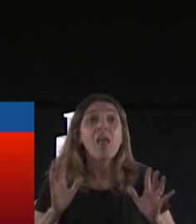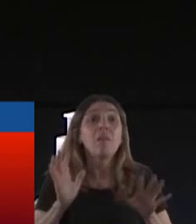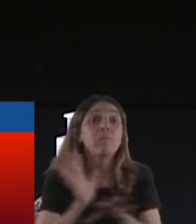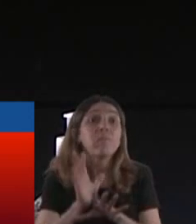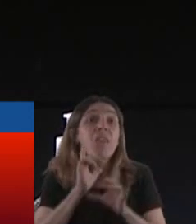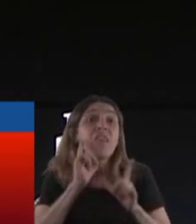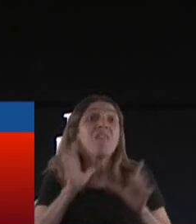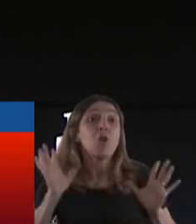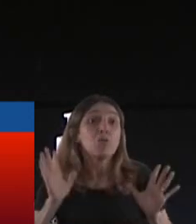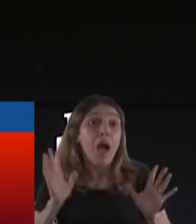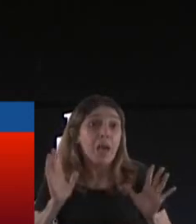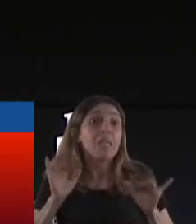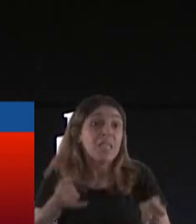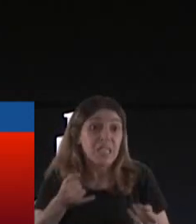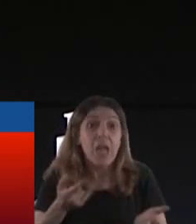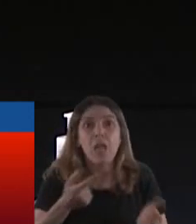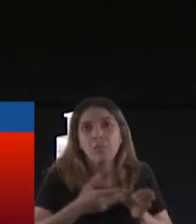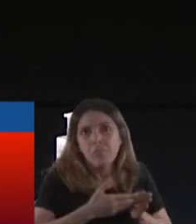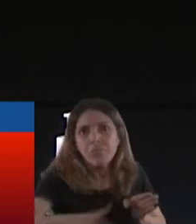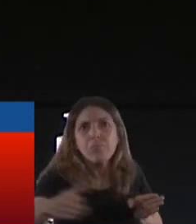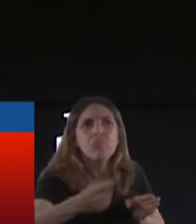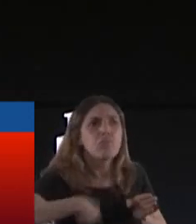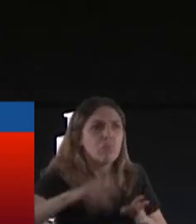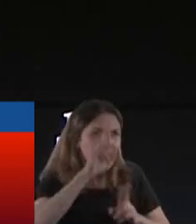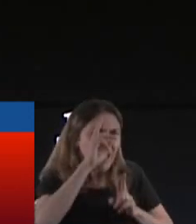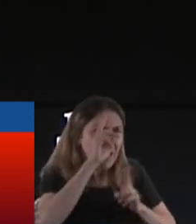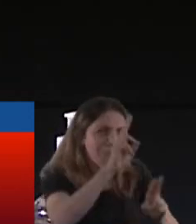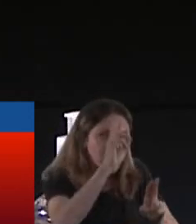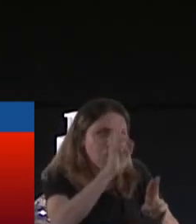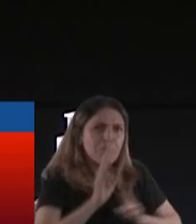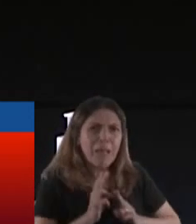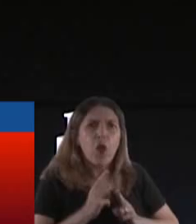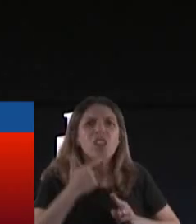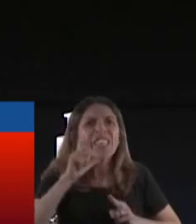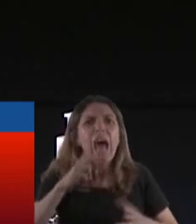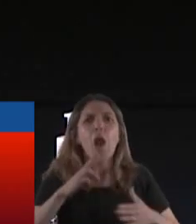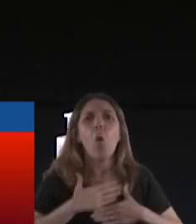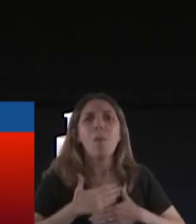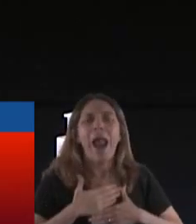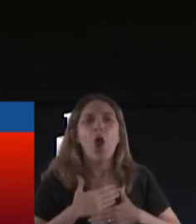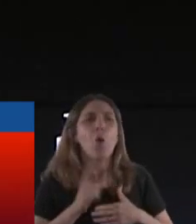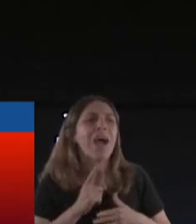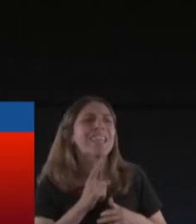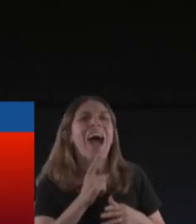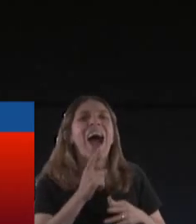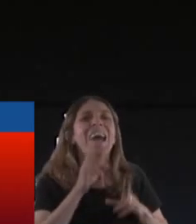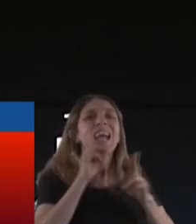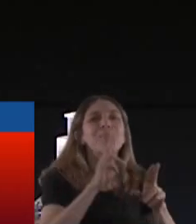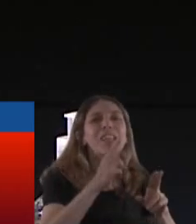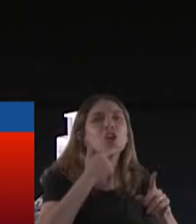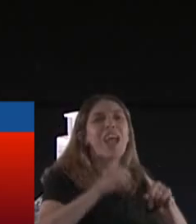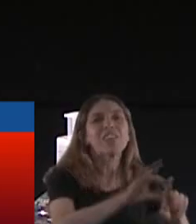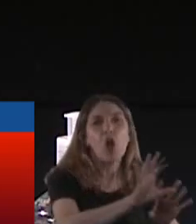Disfrutemos de vivir un tiempo donde somos respetados por la condición humana, no por el sexo. Disfrutemos de un